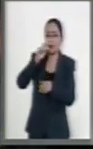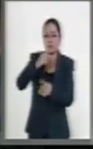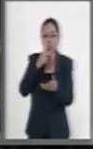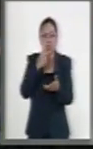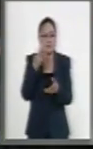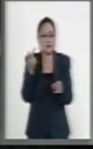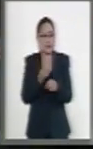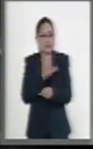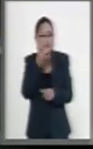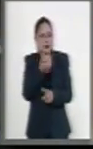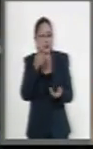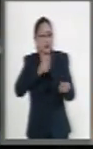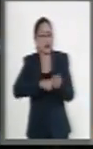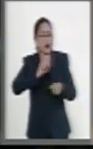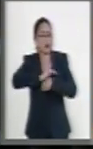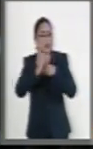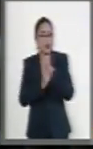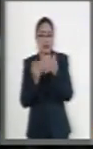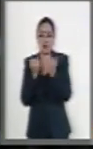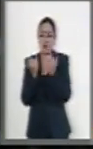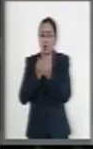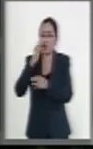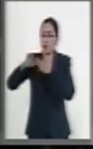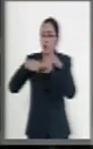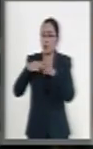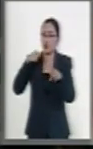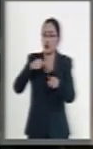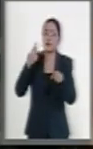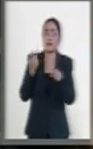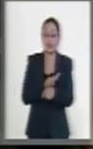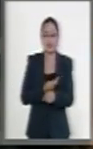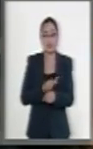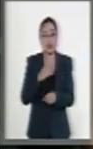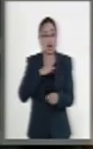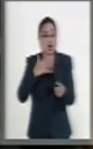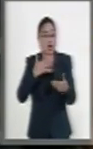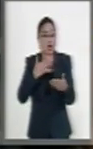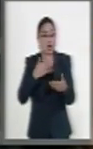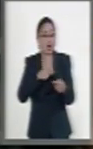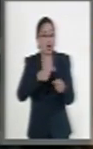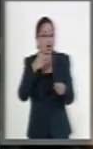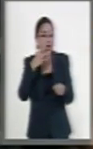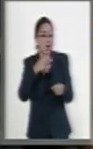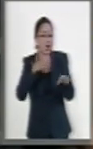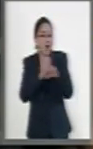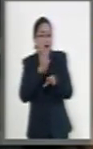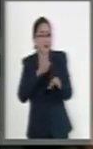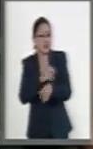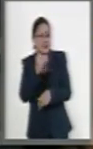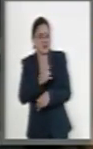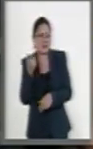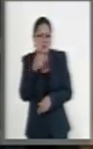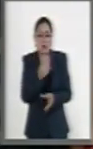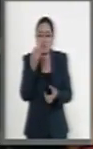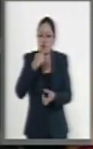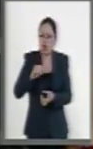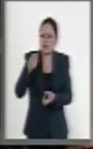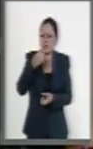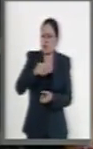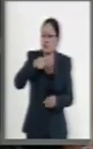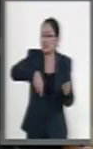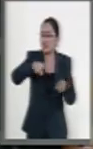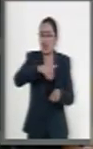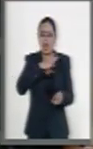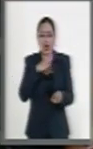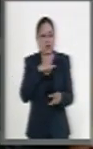económica no solo de nuestro país, sino del mundo. No se trata entonces de cambios arbitrarios a las estimaciones del tipo